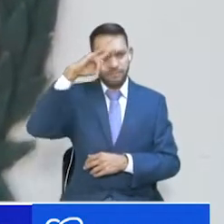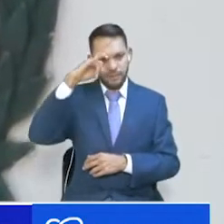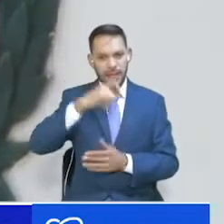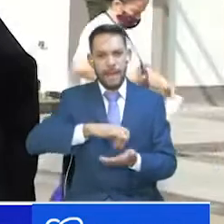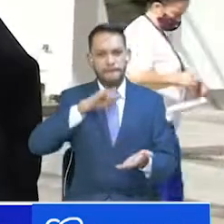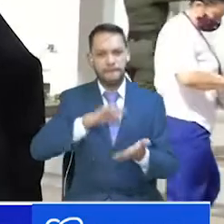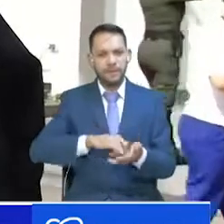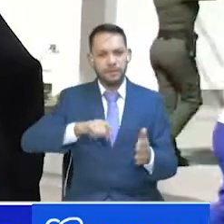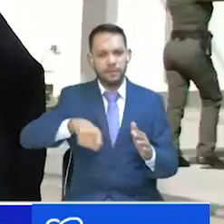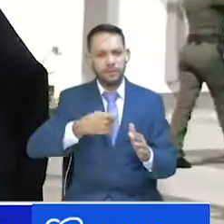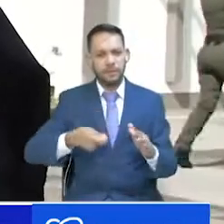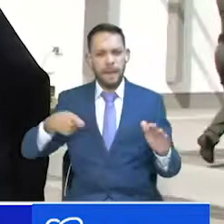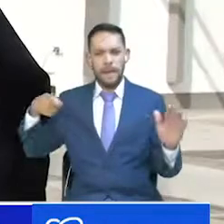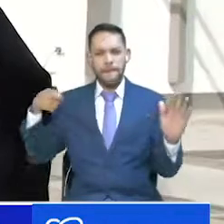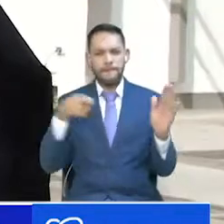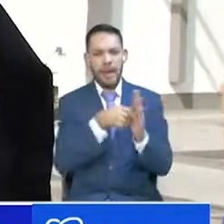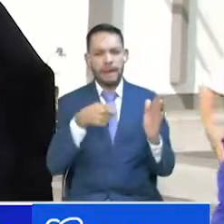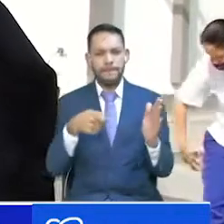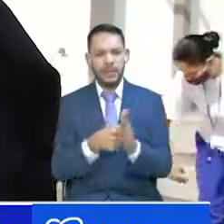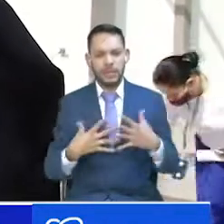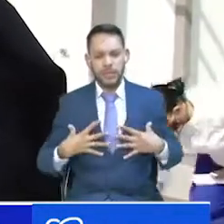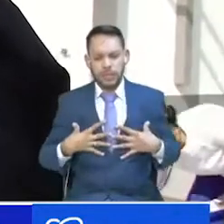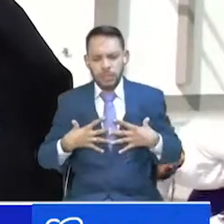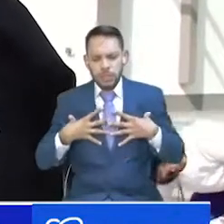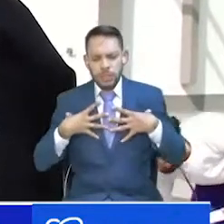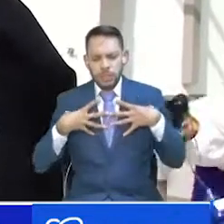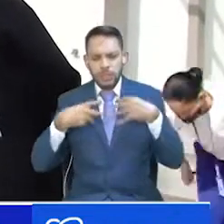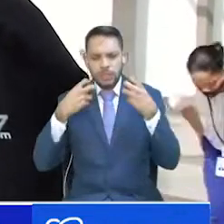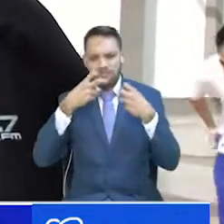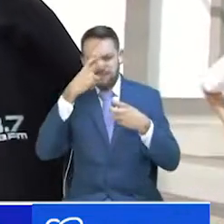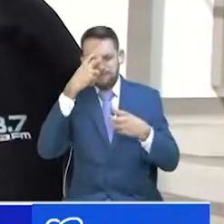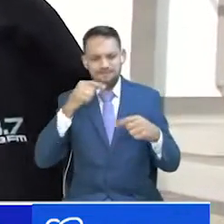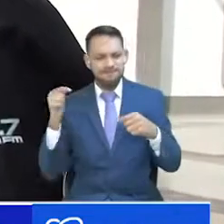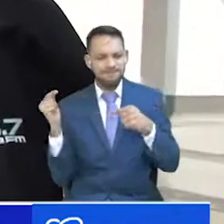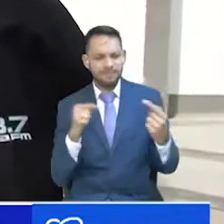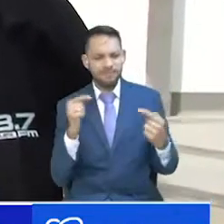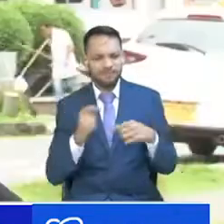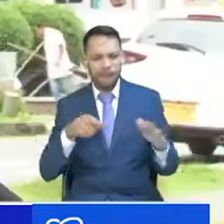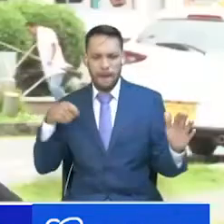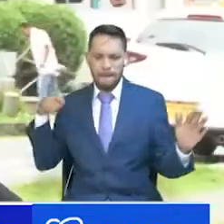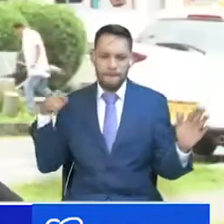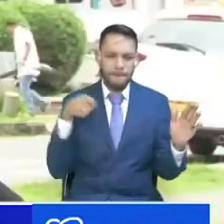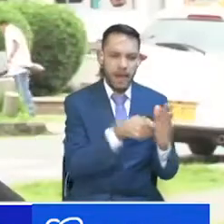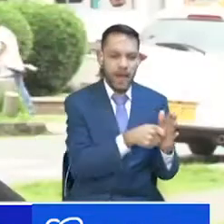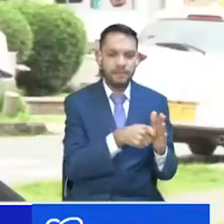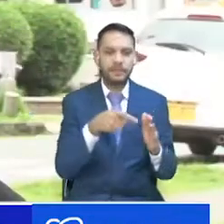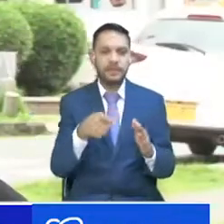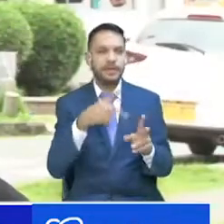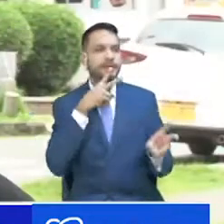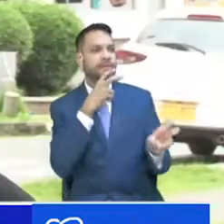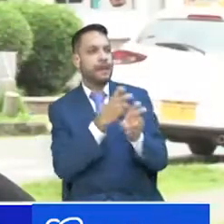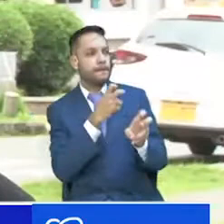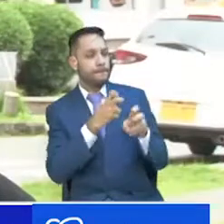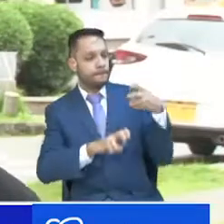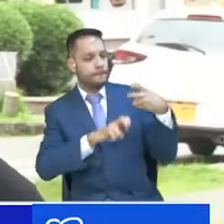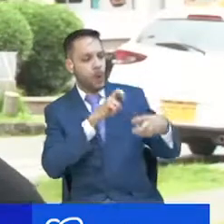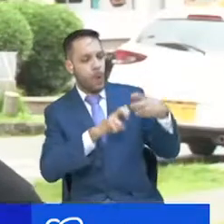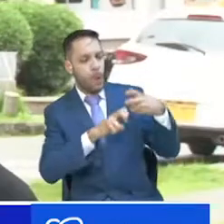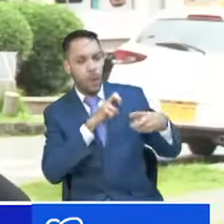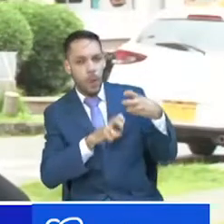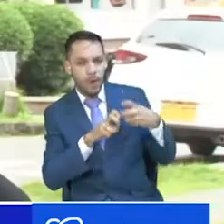sigue siendo la intolerancia a la que más muertes causa en el departamento de la desconfianza que hay en el mismo sistema